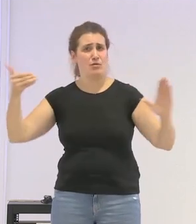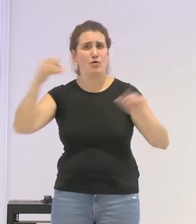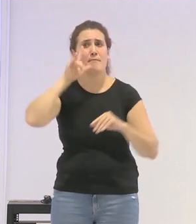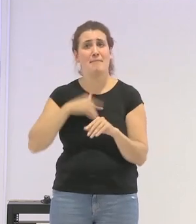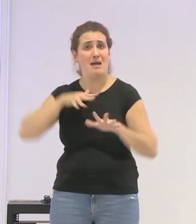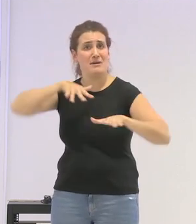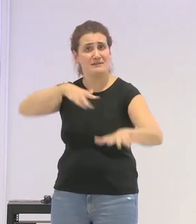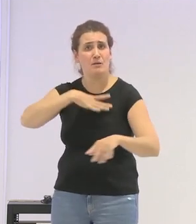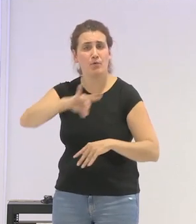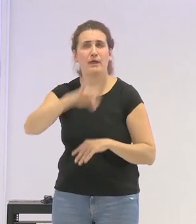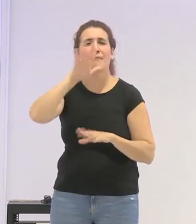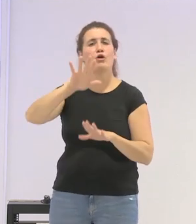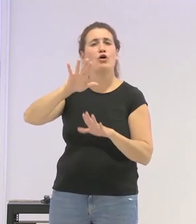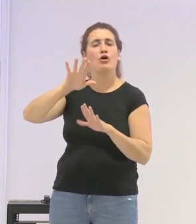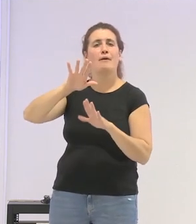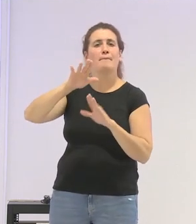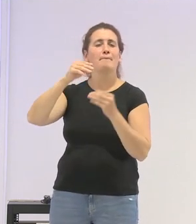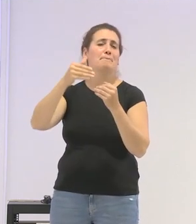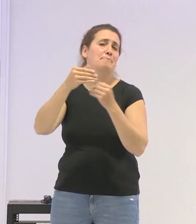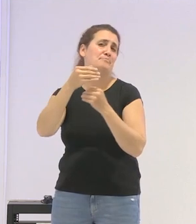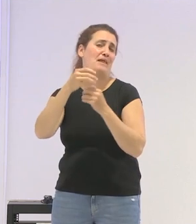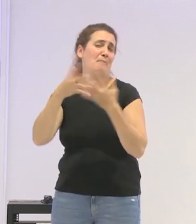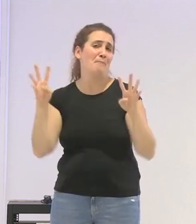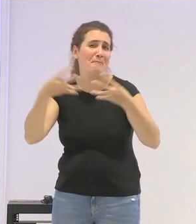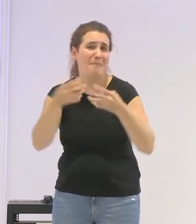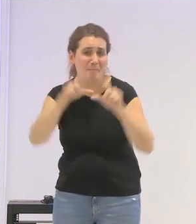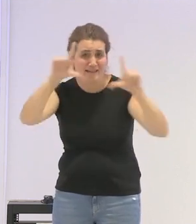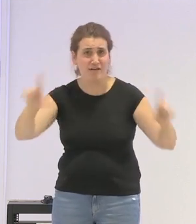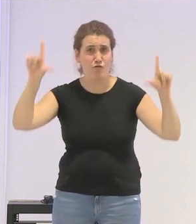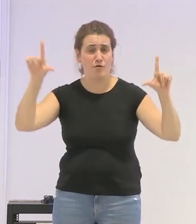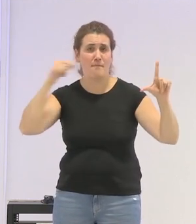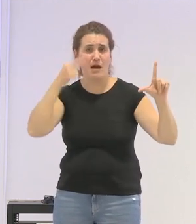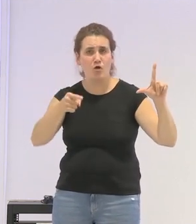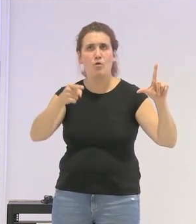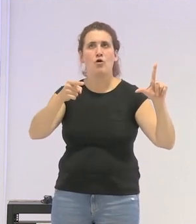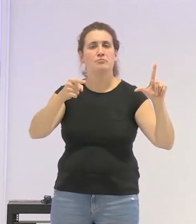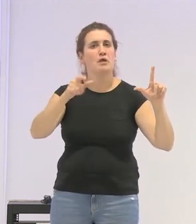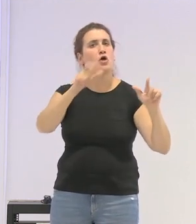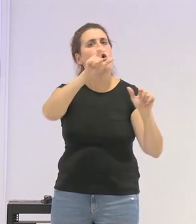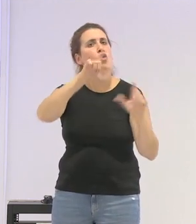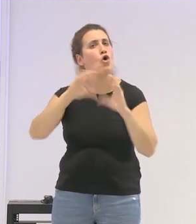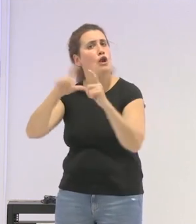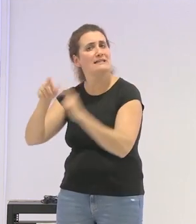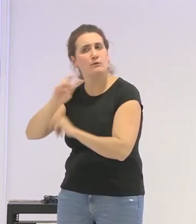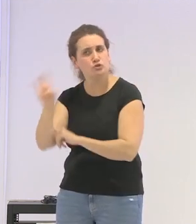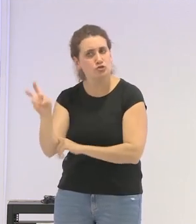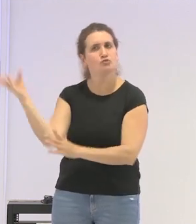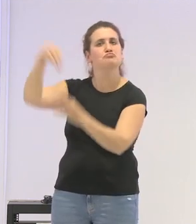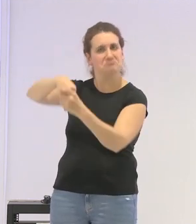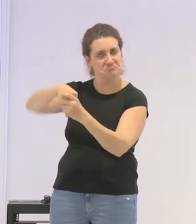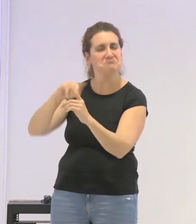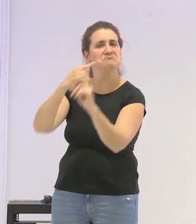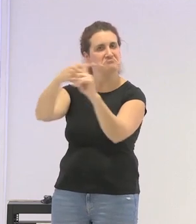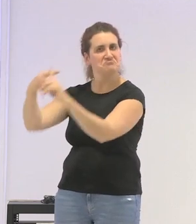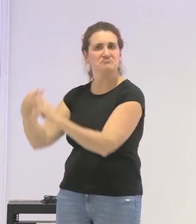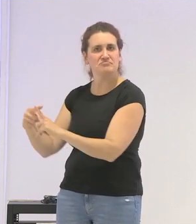la plataforma, bueno, en esas manifestaciones se sumaron otros gremios, se sumaron gente que estaba,